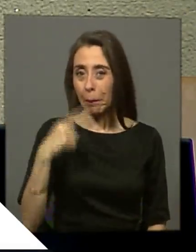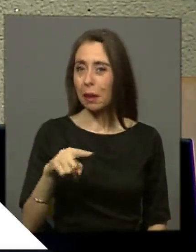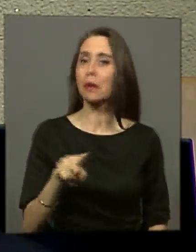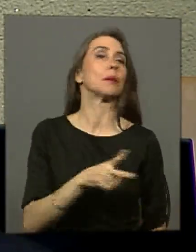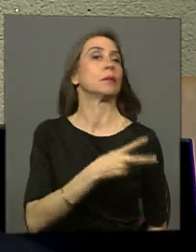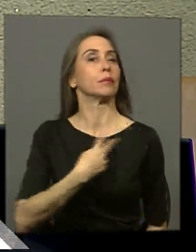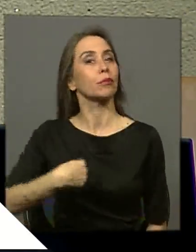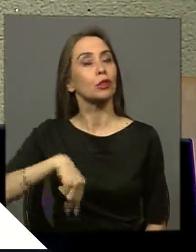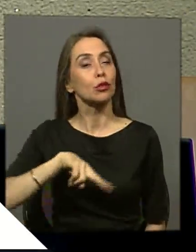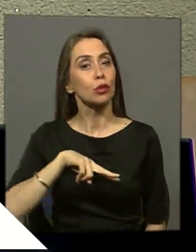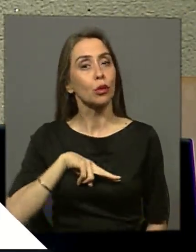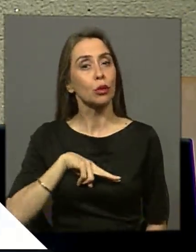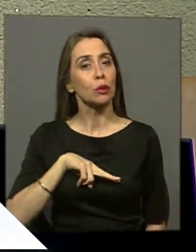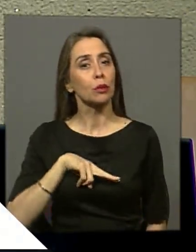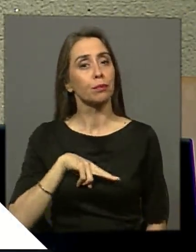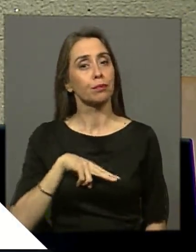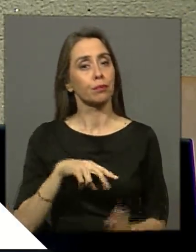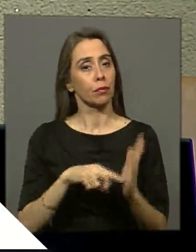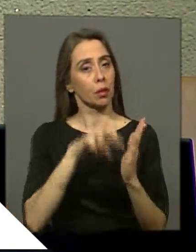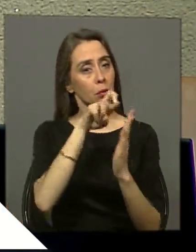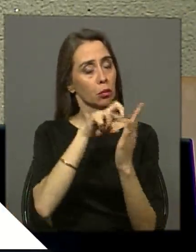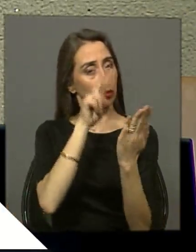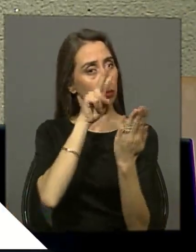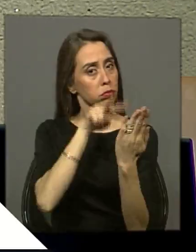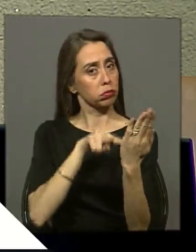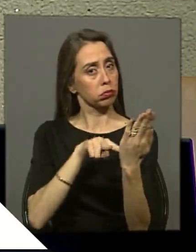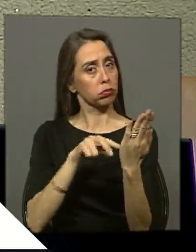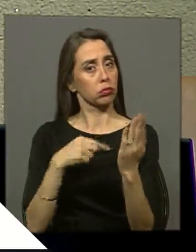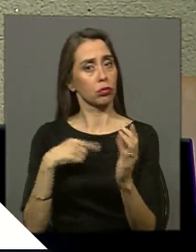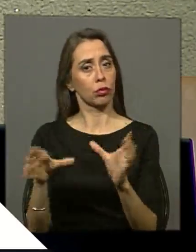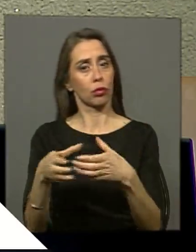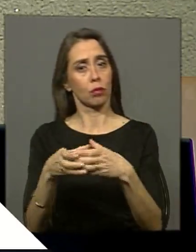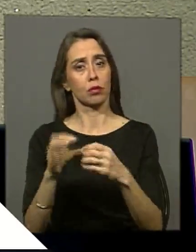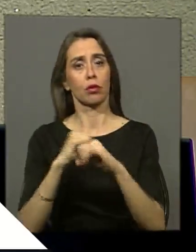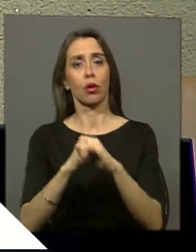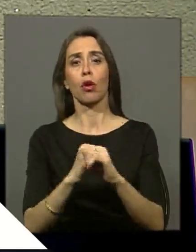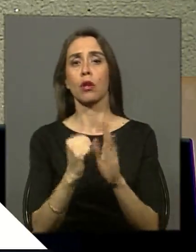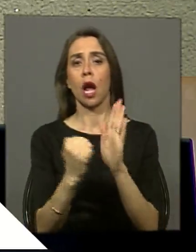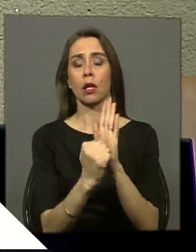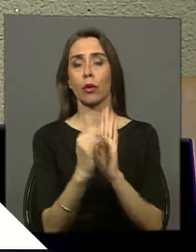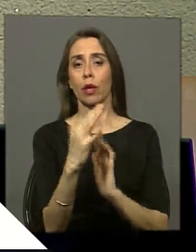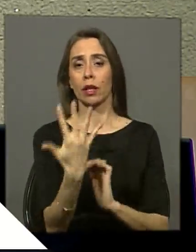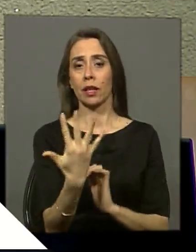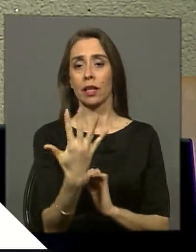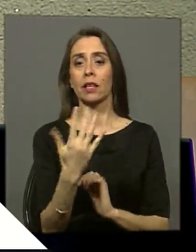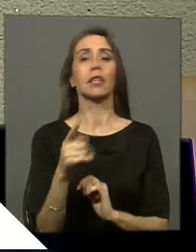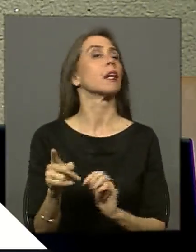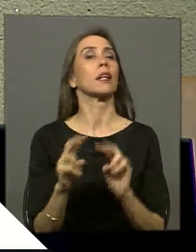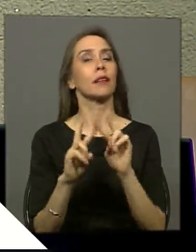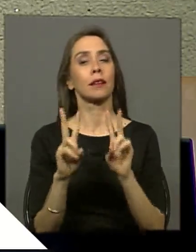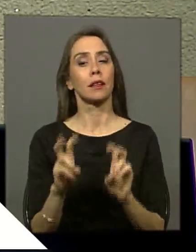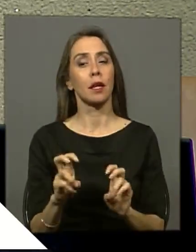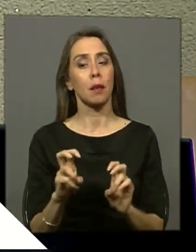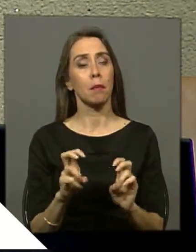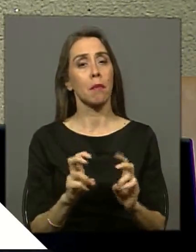vimos este proyecto yo me opuse al artículo 5to no por razones técnicas sino que por razones políticas